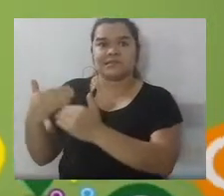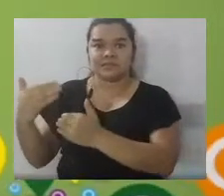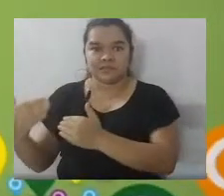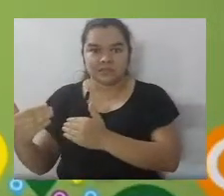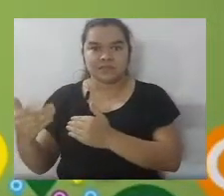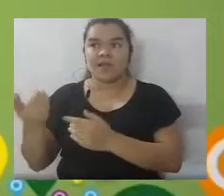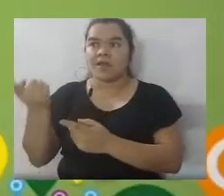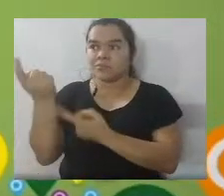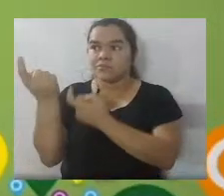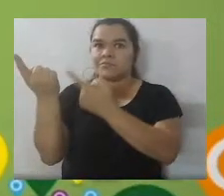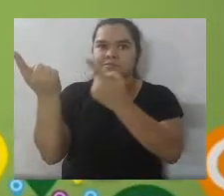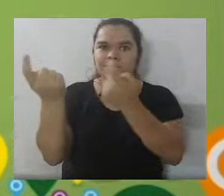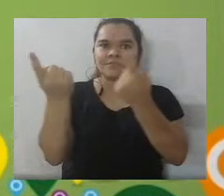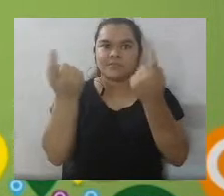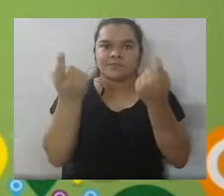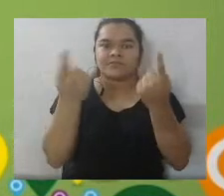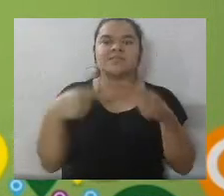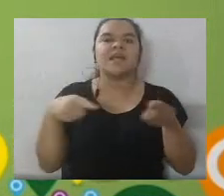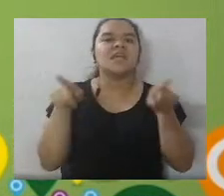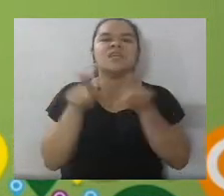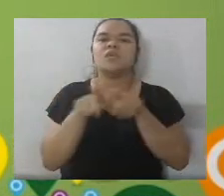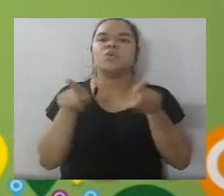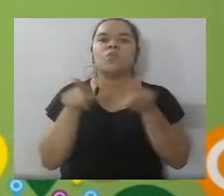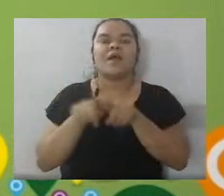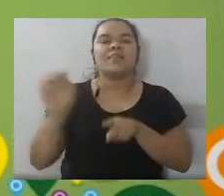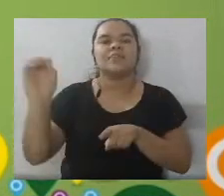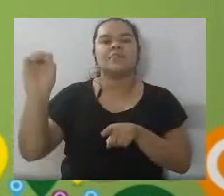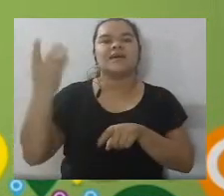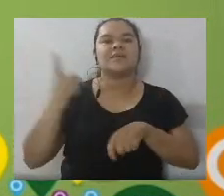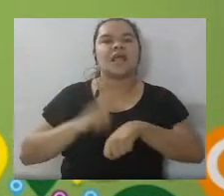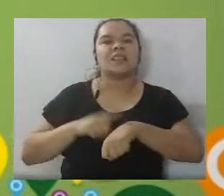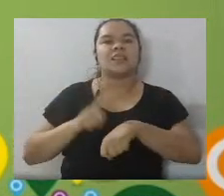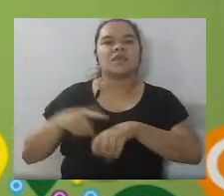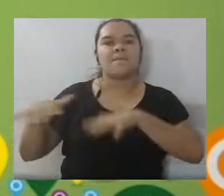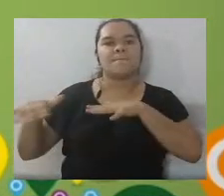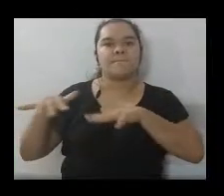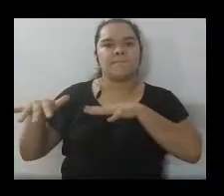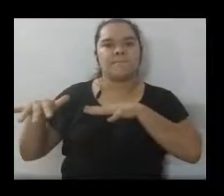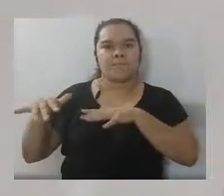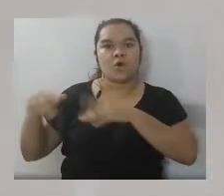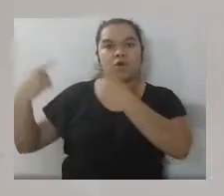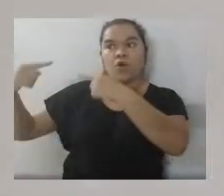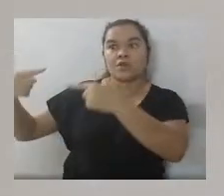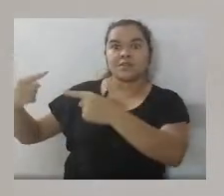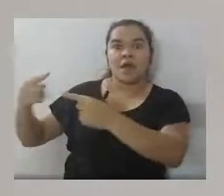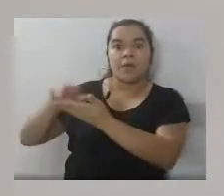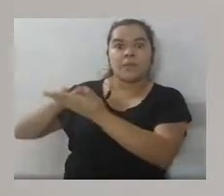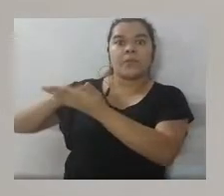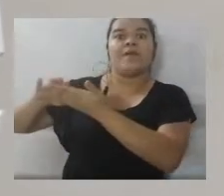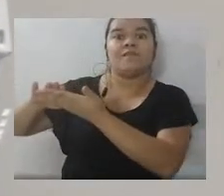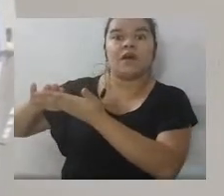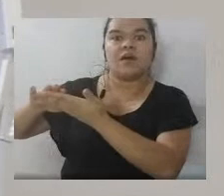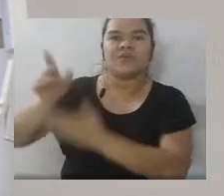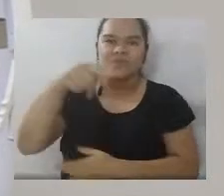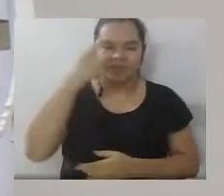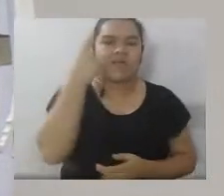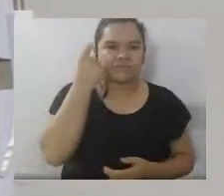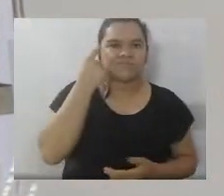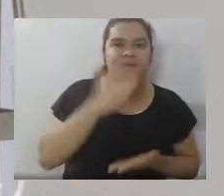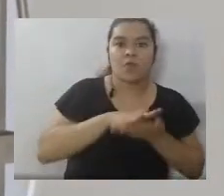van haciendo al mismo ritmo del avance tecnológico que nosotros estamos viendo y que lo